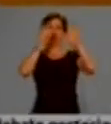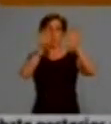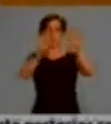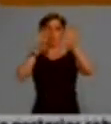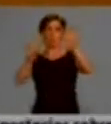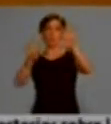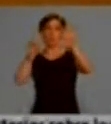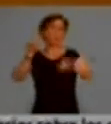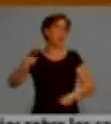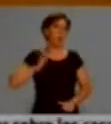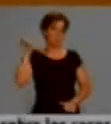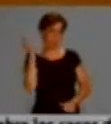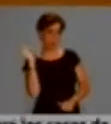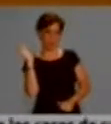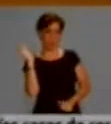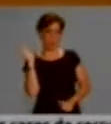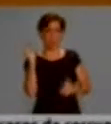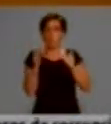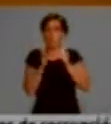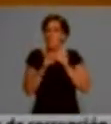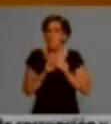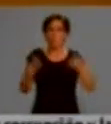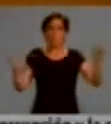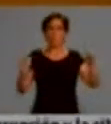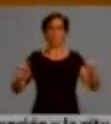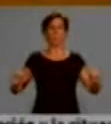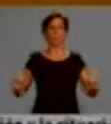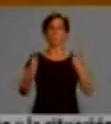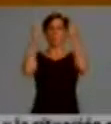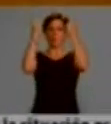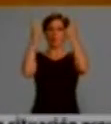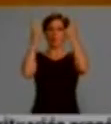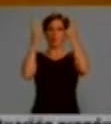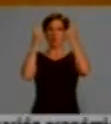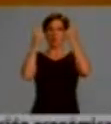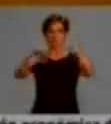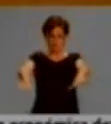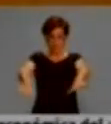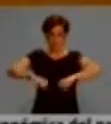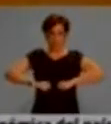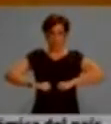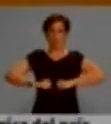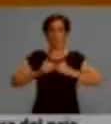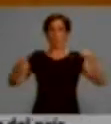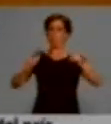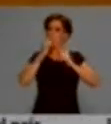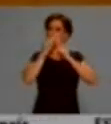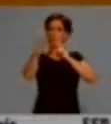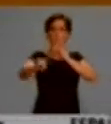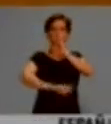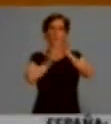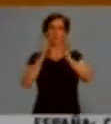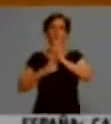1997, que fue el primer año en el que ustedes estuvieron todo un año en el Gobierno de la Nación,